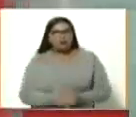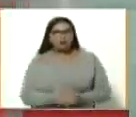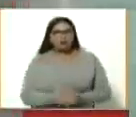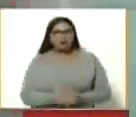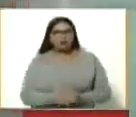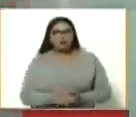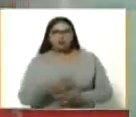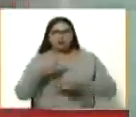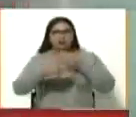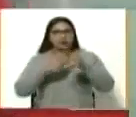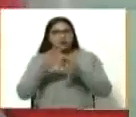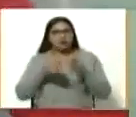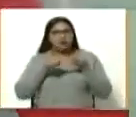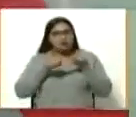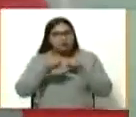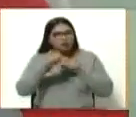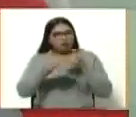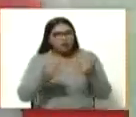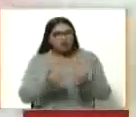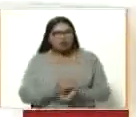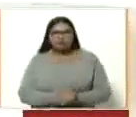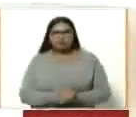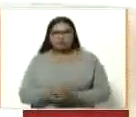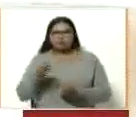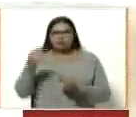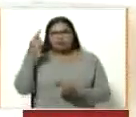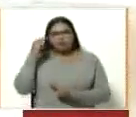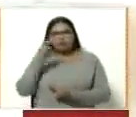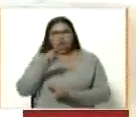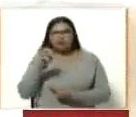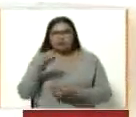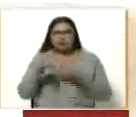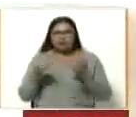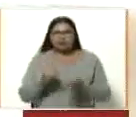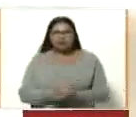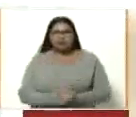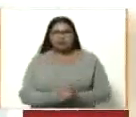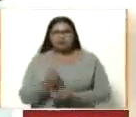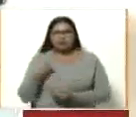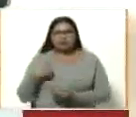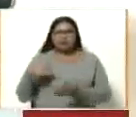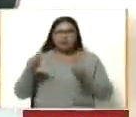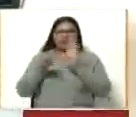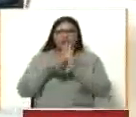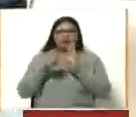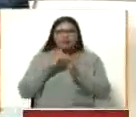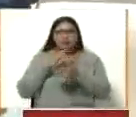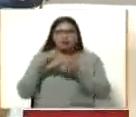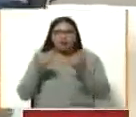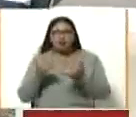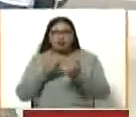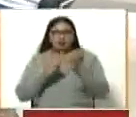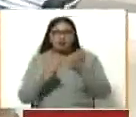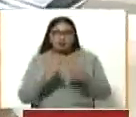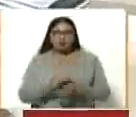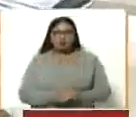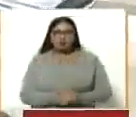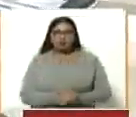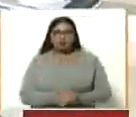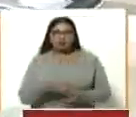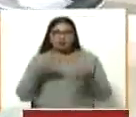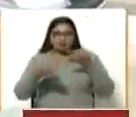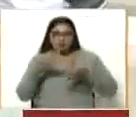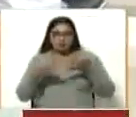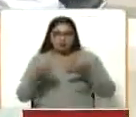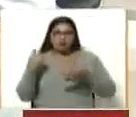¿Cuál es ese procedimiento a seguir? Bueno, después del día 20, como dije que venía el alegato final, a partir de ahí el juez tiene un